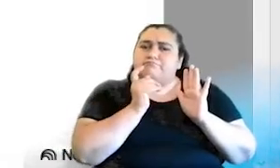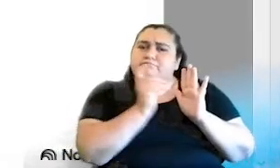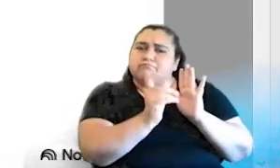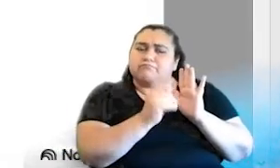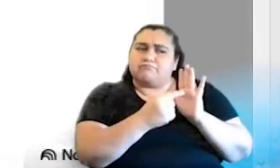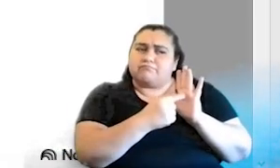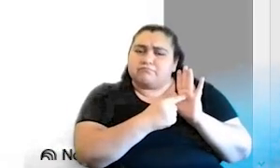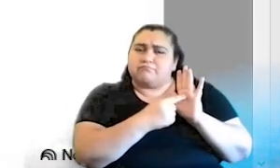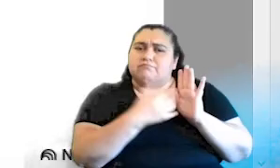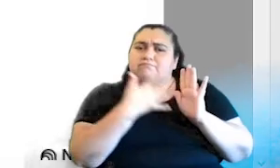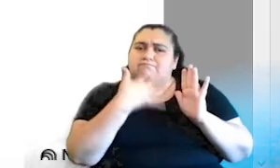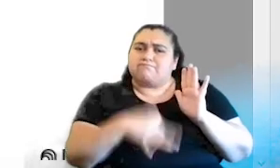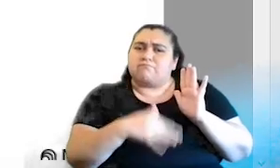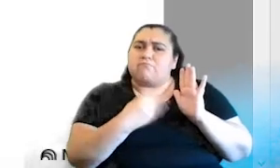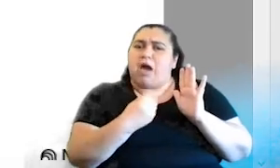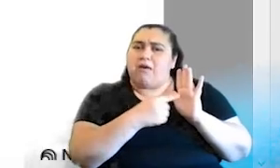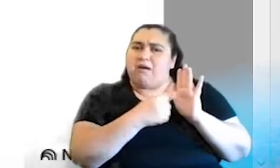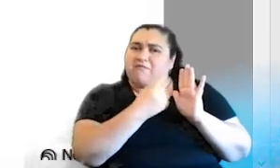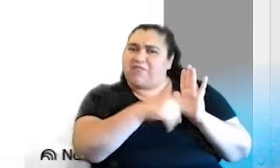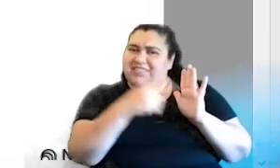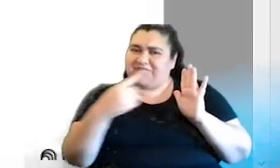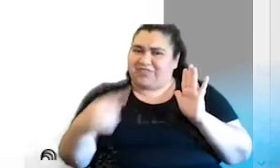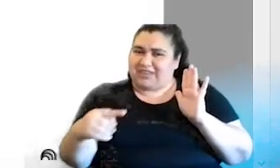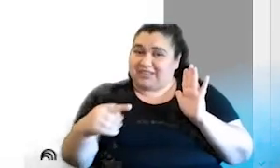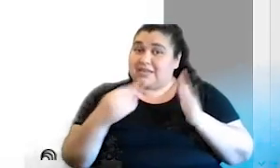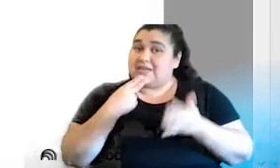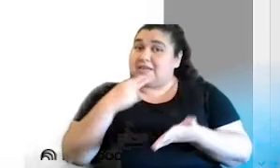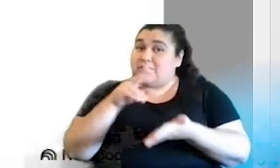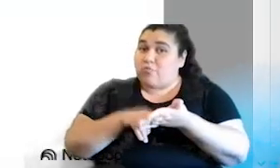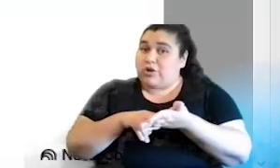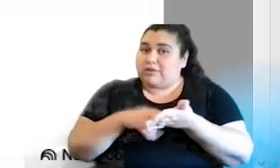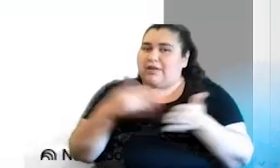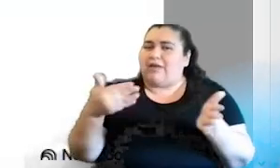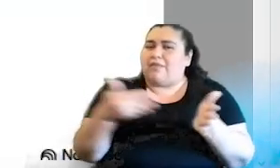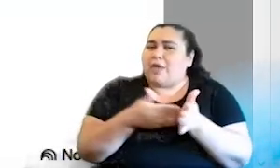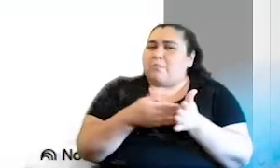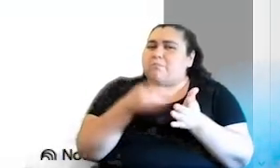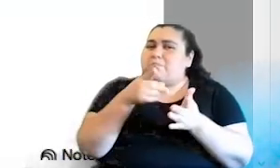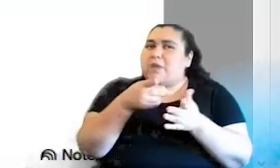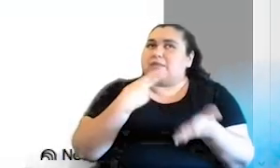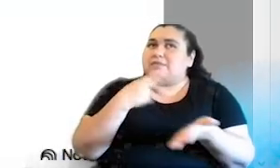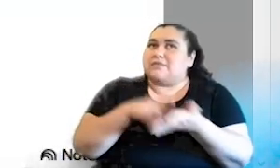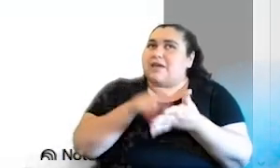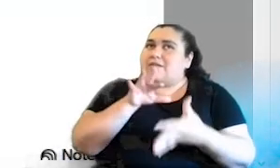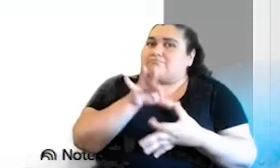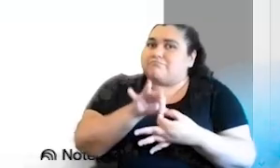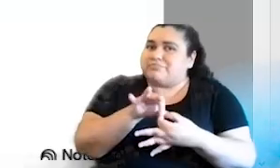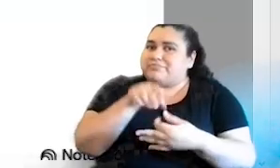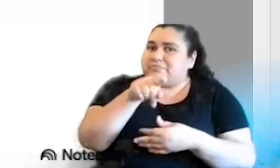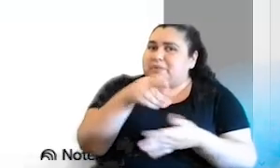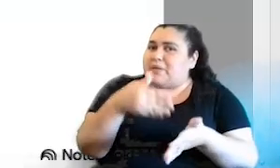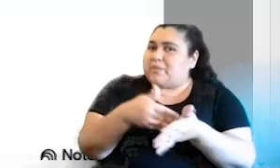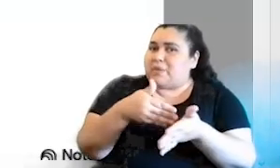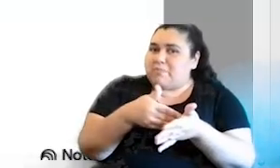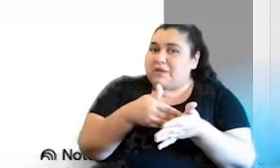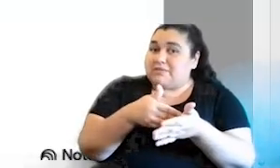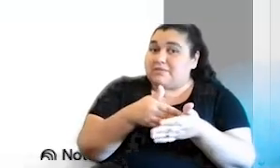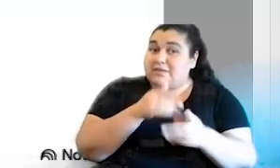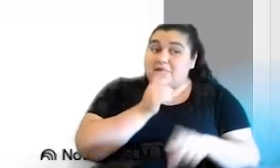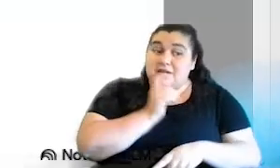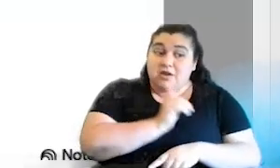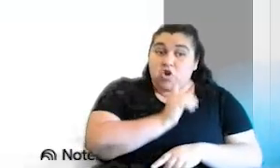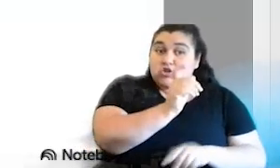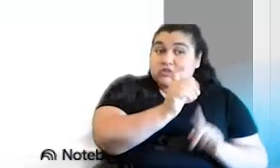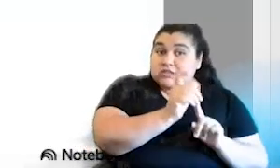un determinado alcance, y el derecho tributario, depende de qué tributo se esté hablando, esa misma figura o ese